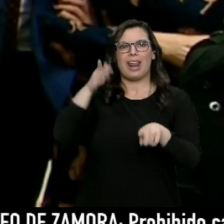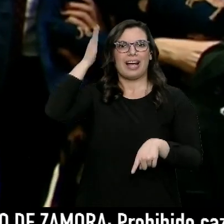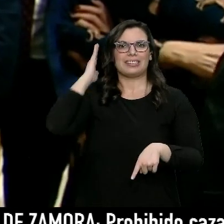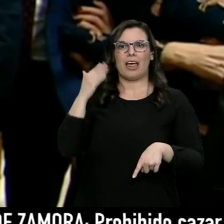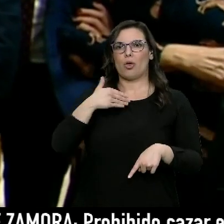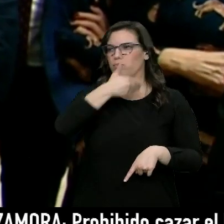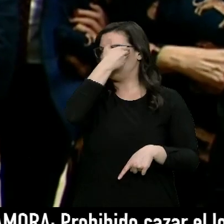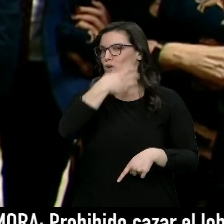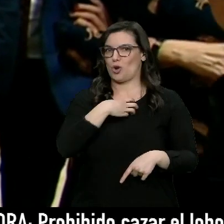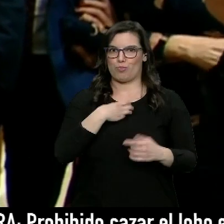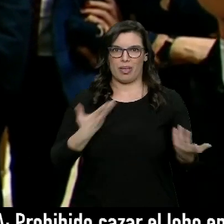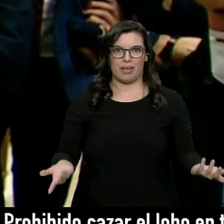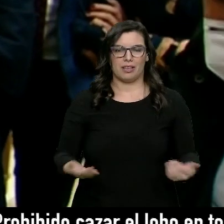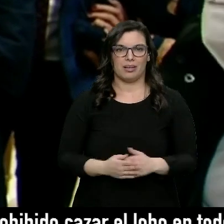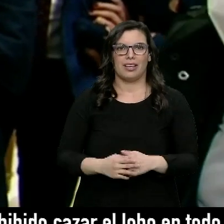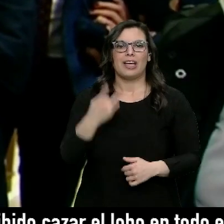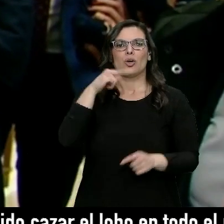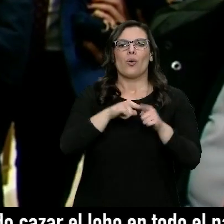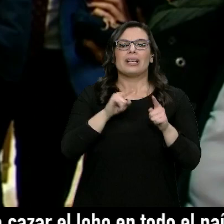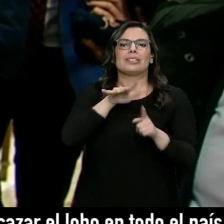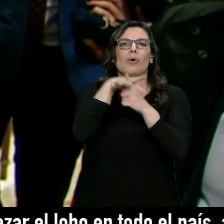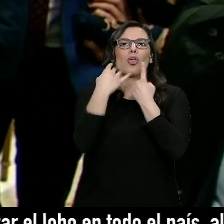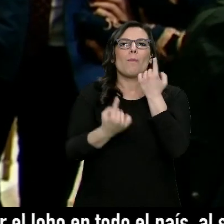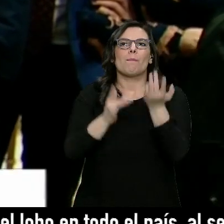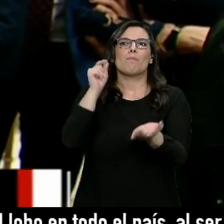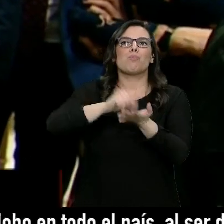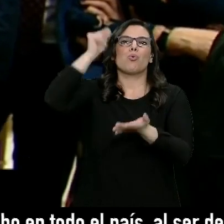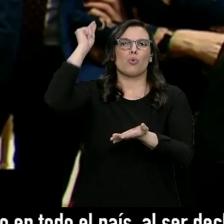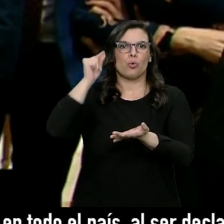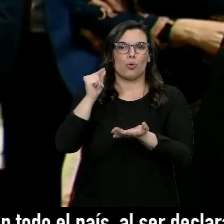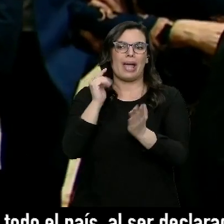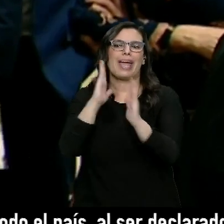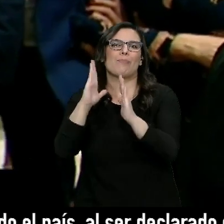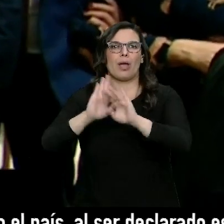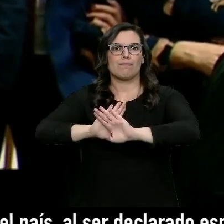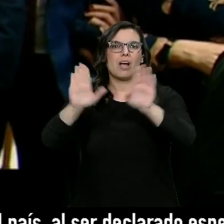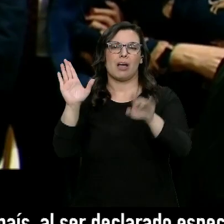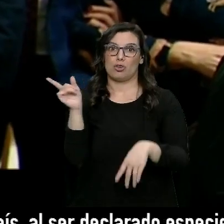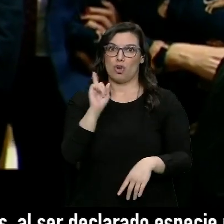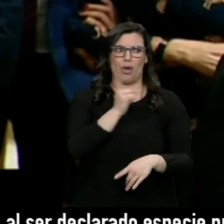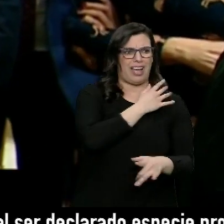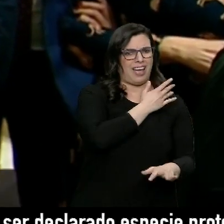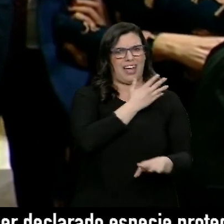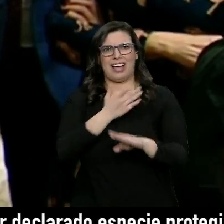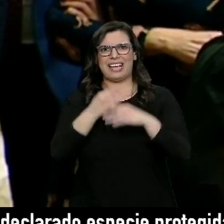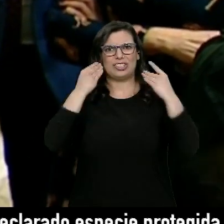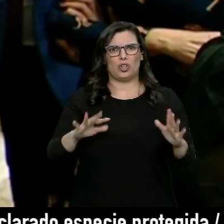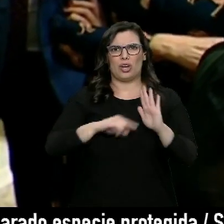sustraerse. No es un episodio del pasado, no fue una época, es toda la historia del Partido